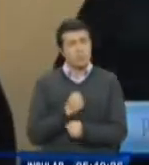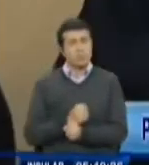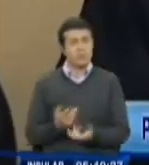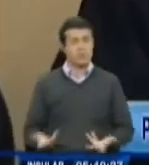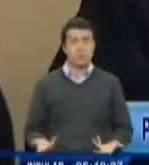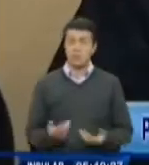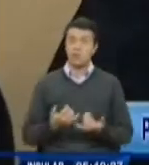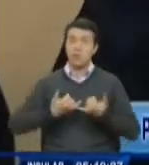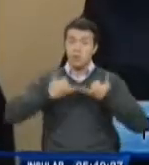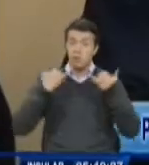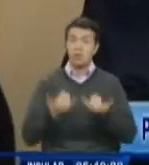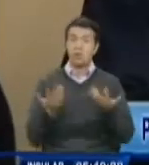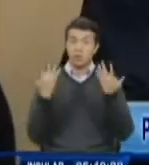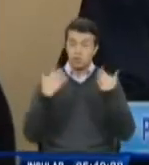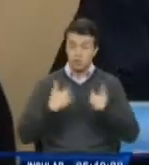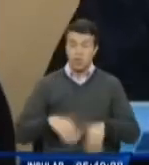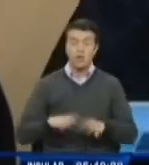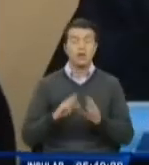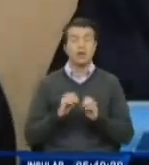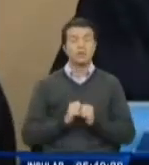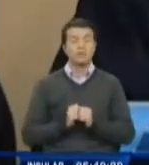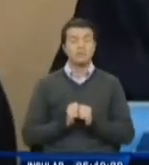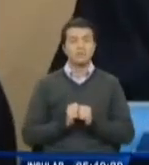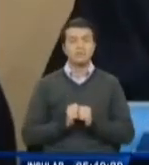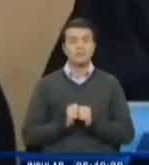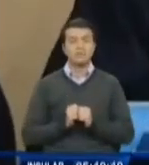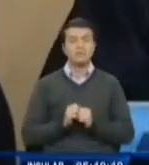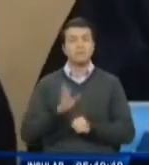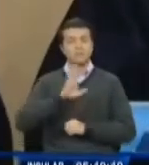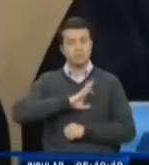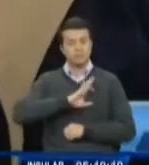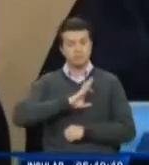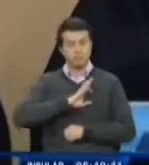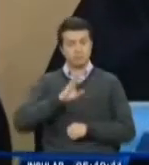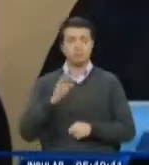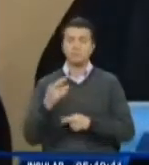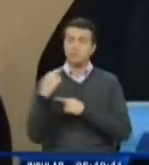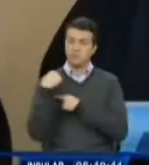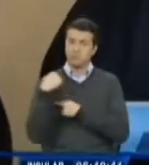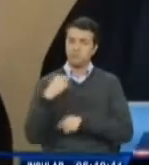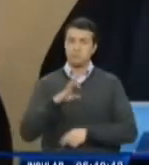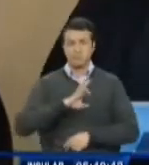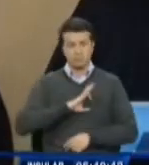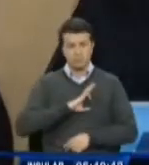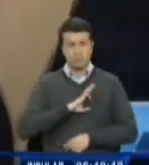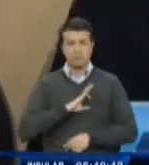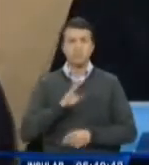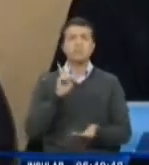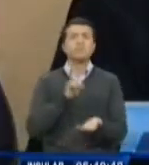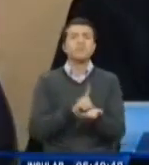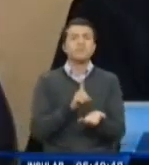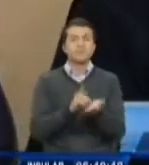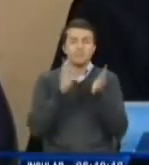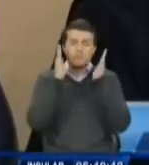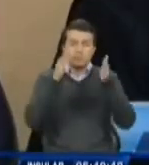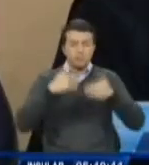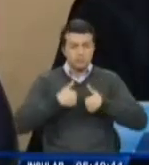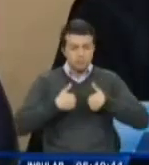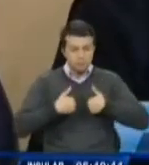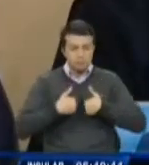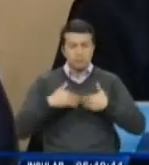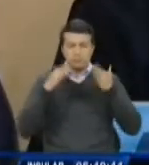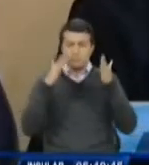en este momento y hay una participación de los técnicos de los veterinarios del magap se repartirá ya